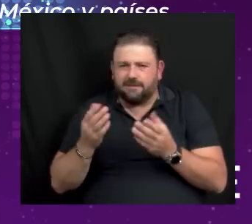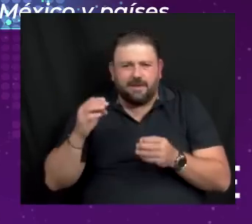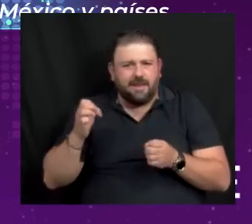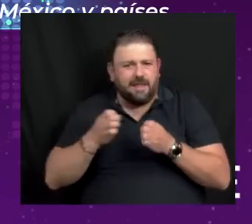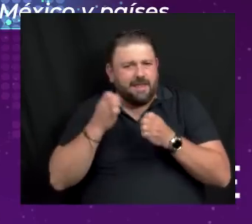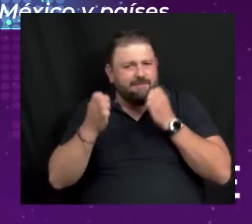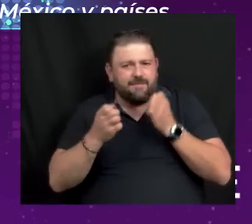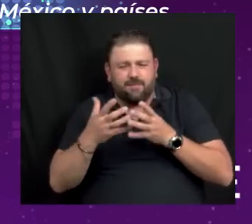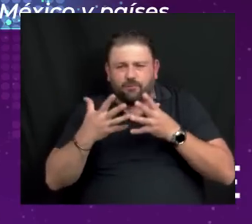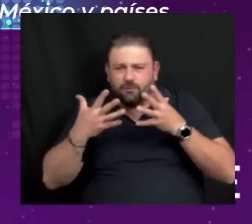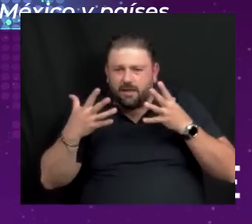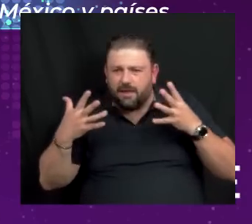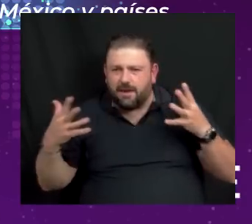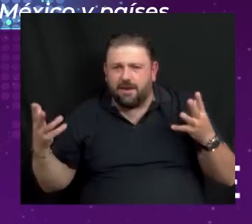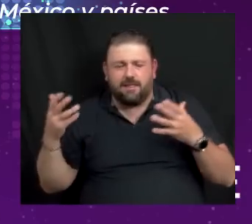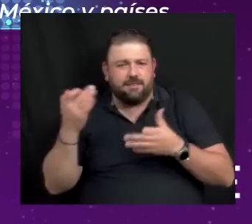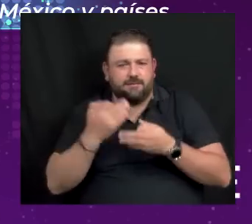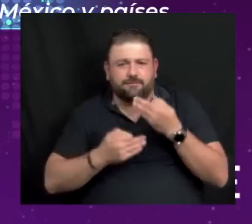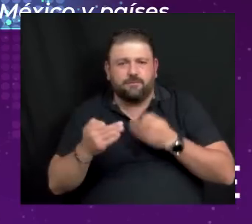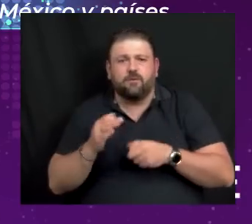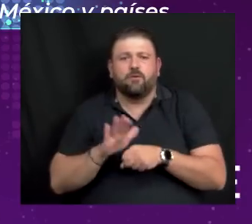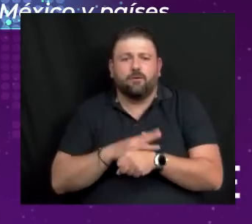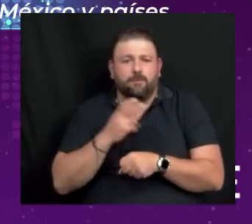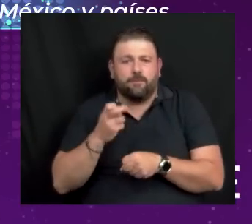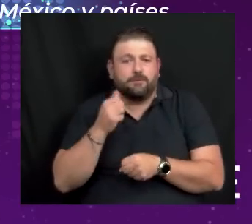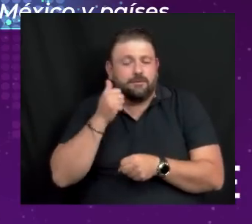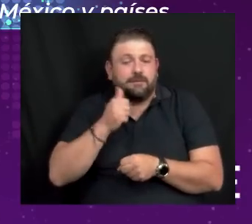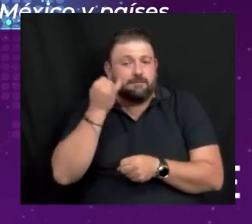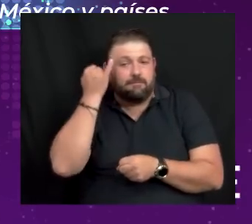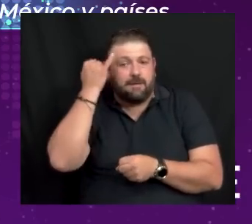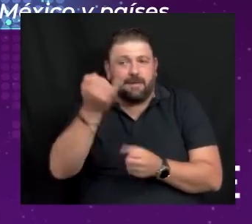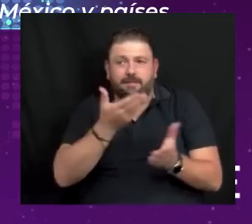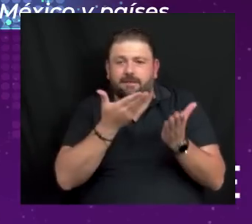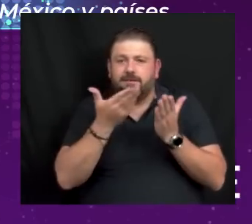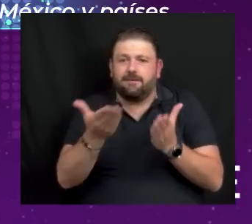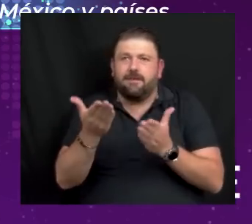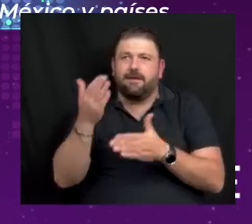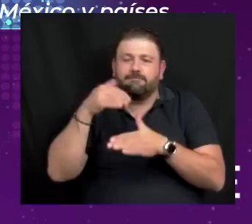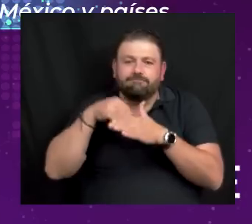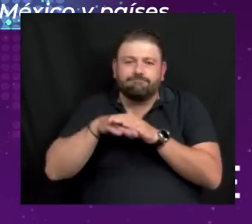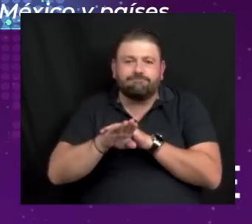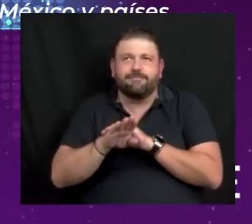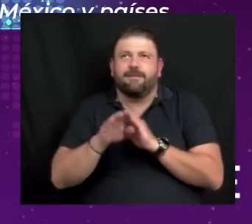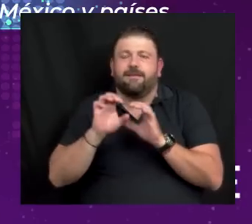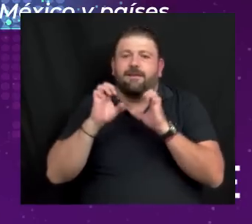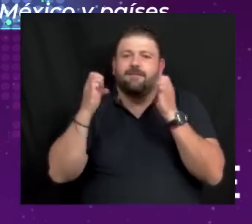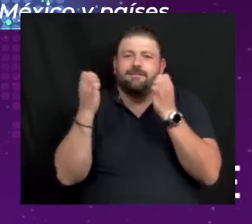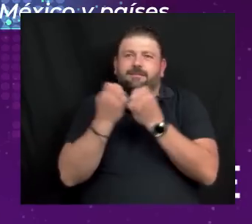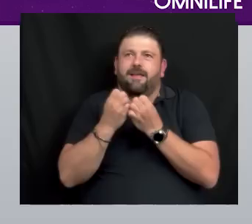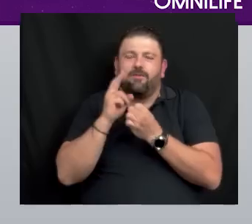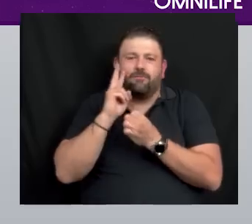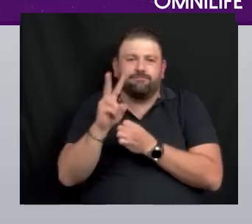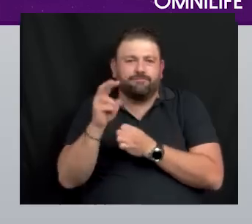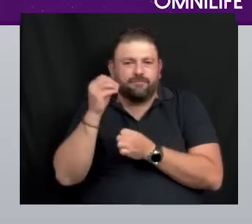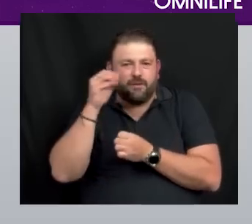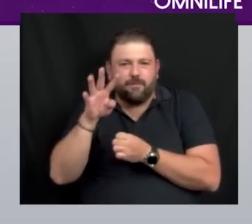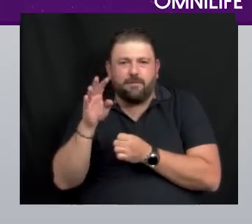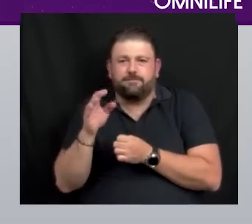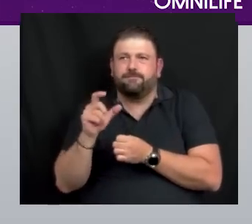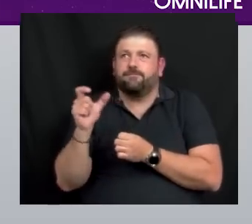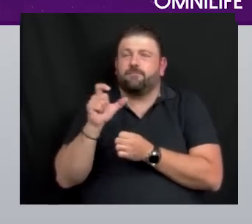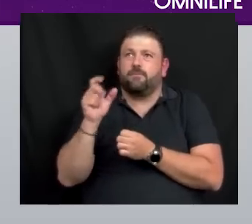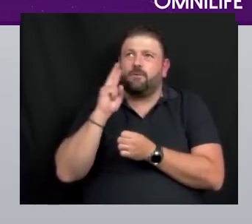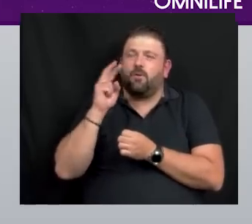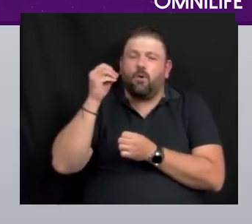si eres de los que está empezando, si llegas de un Extravaganas y empiezas y dices, ok, voy martes, jueves, ¿cuándo voy a hacer un